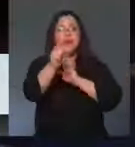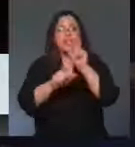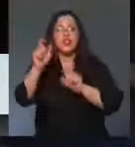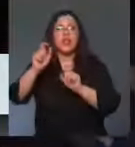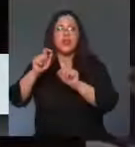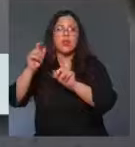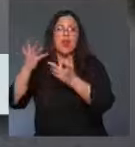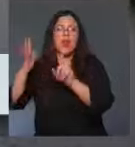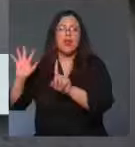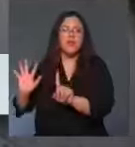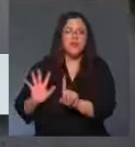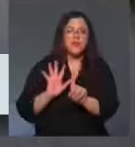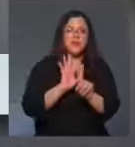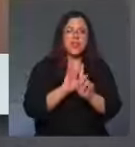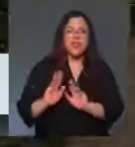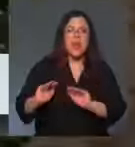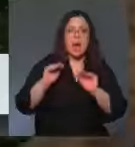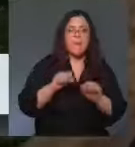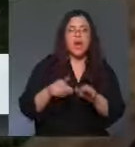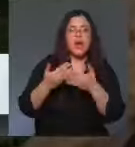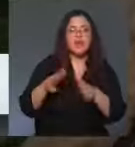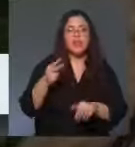su libertad.